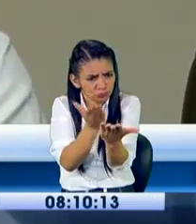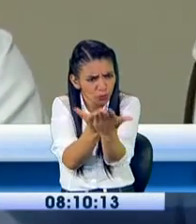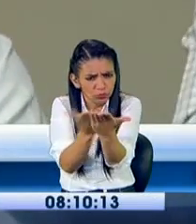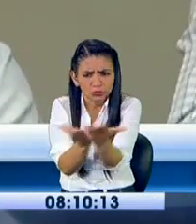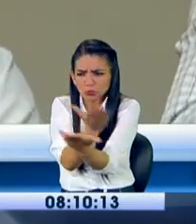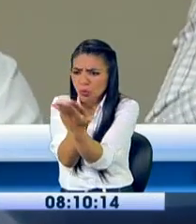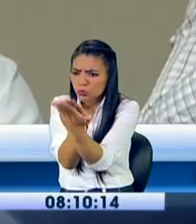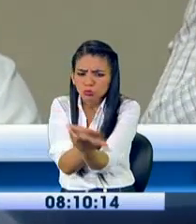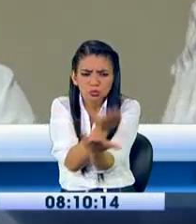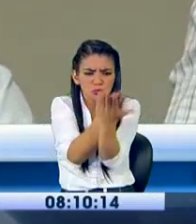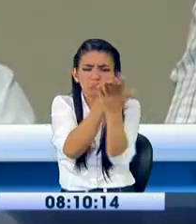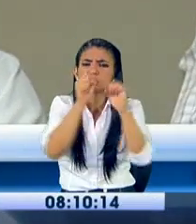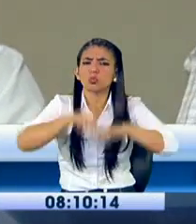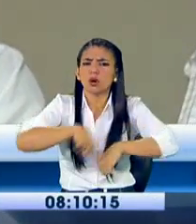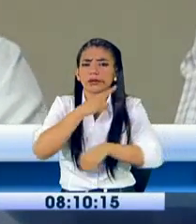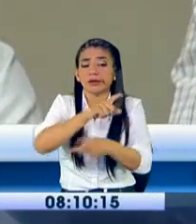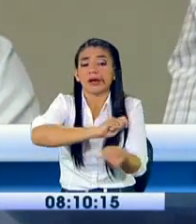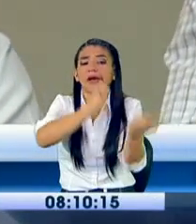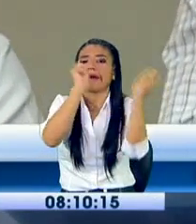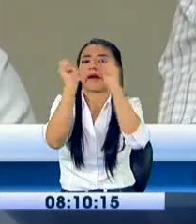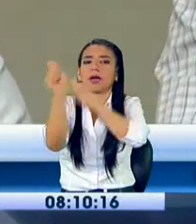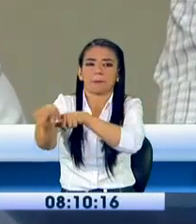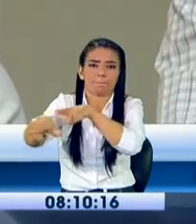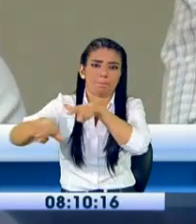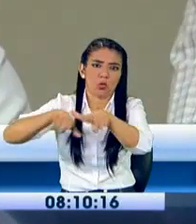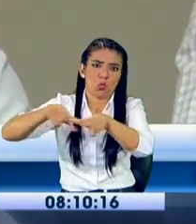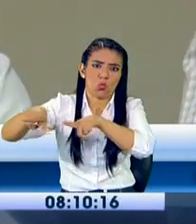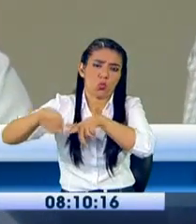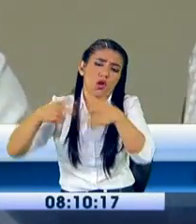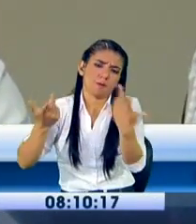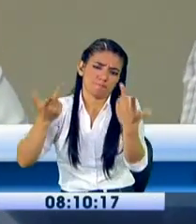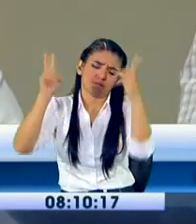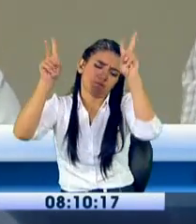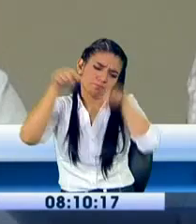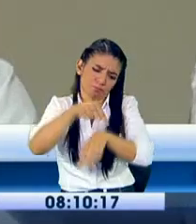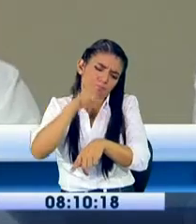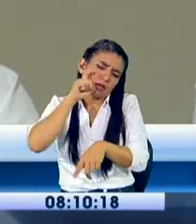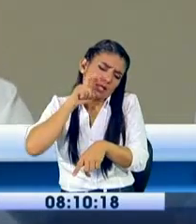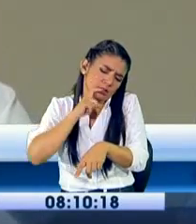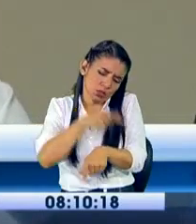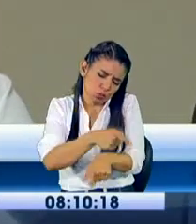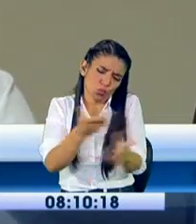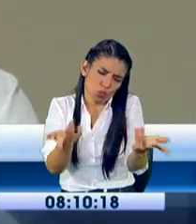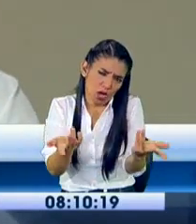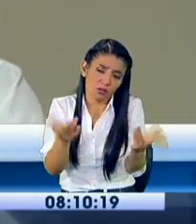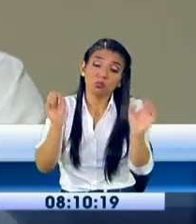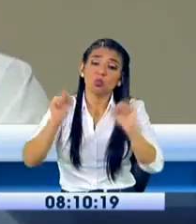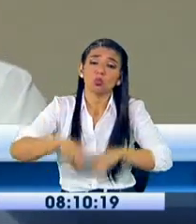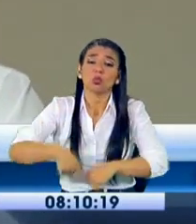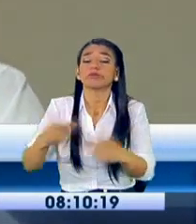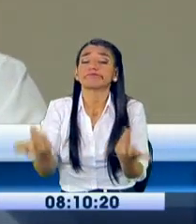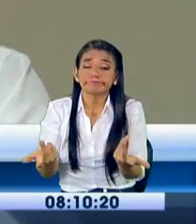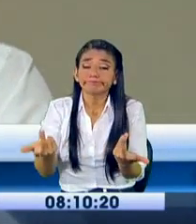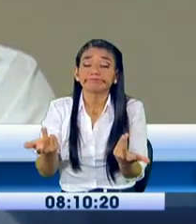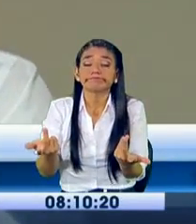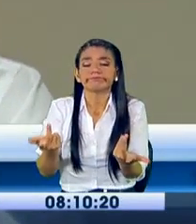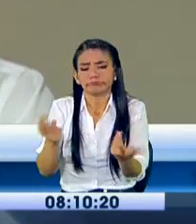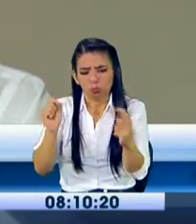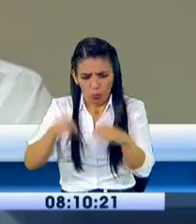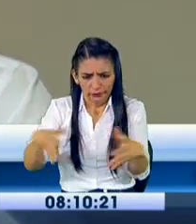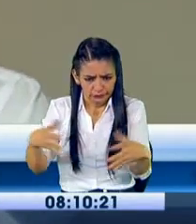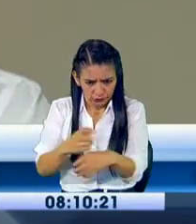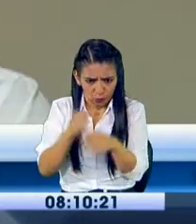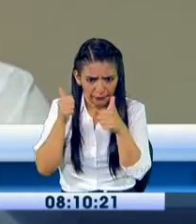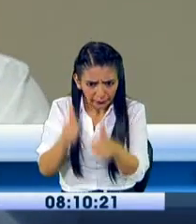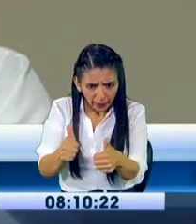serán reubicadas las trabajadoras sexuales. Queremos que ellas tengan un sitio adecuado para que puedan trabajar,